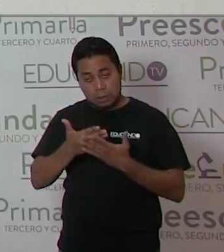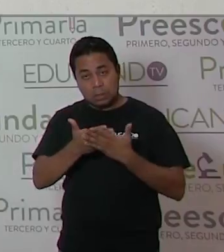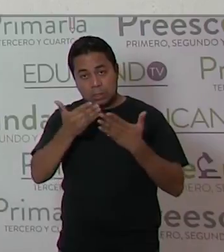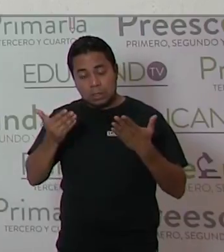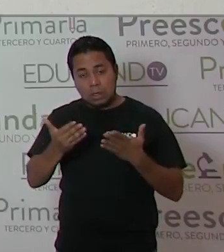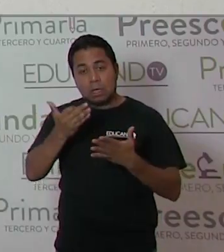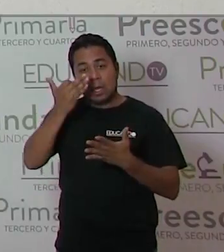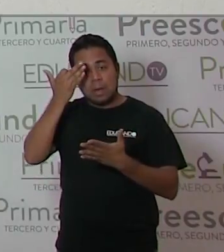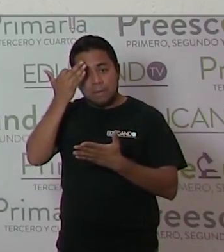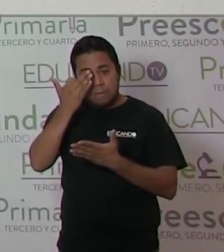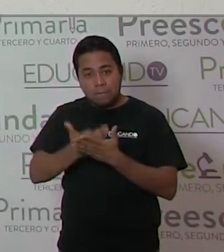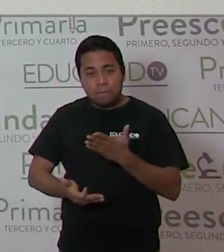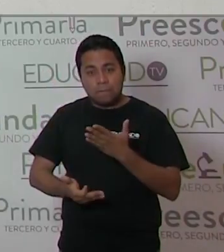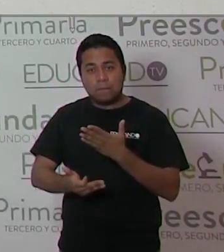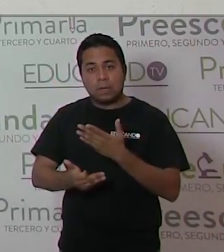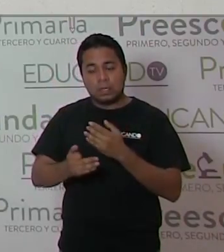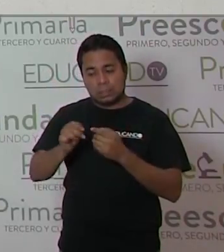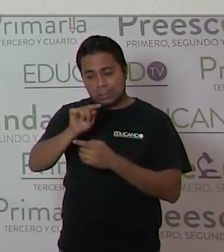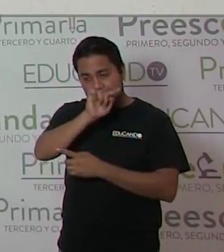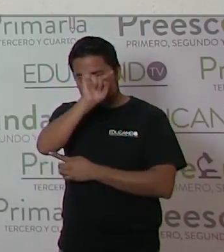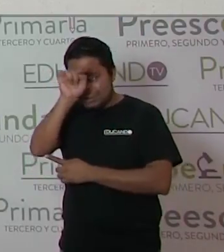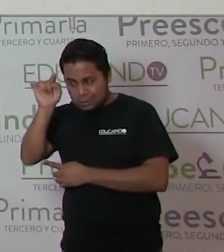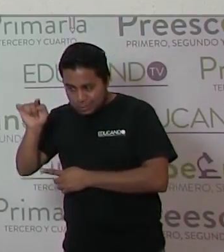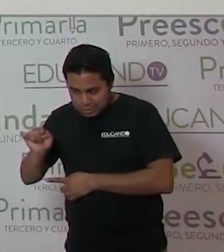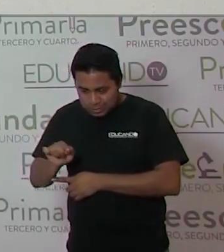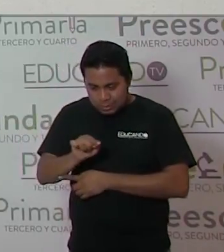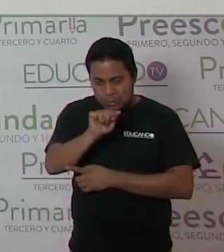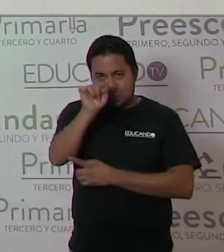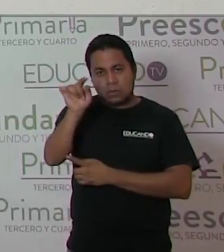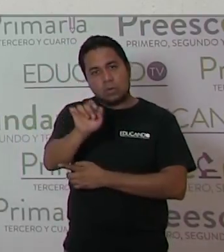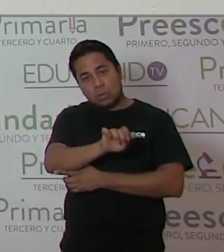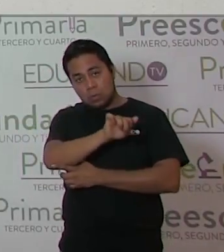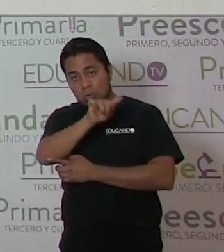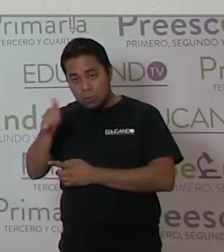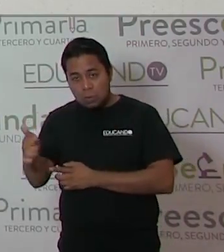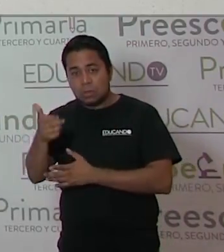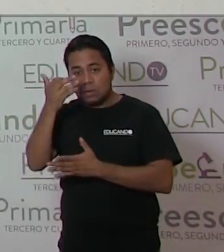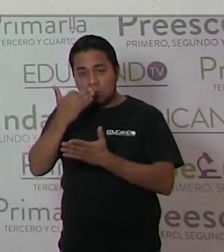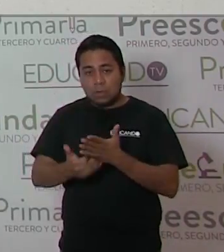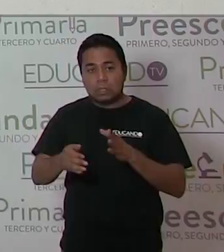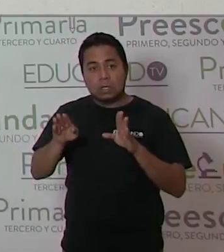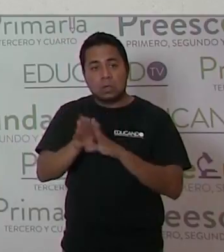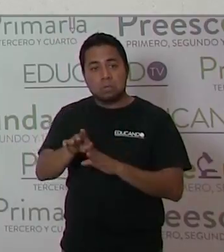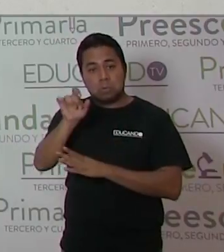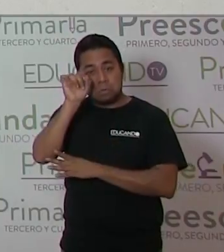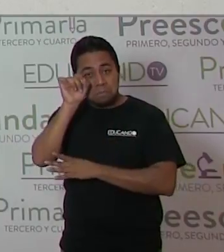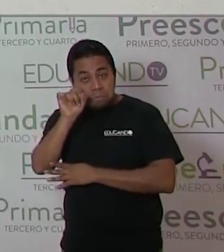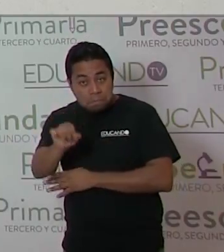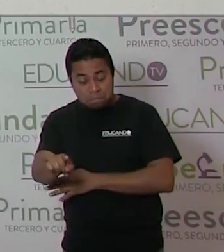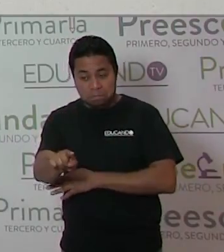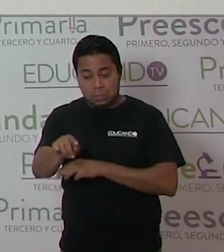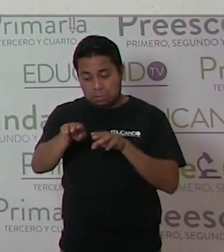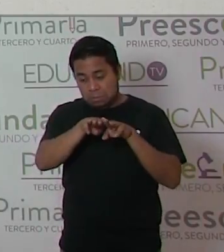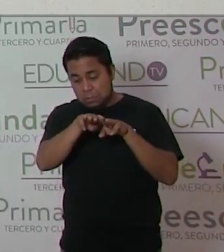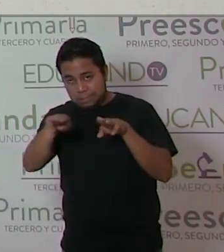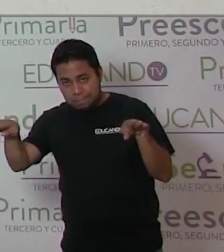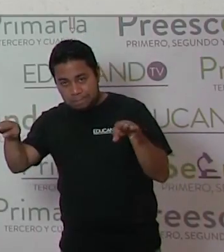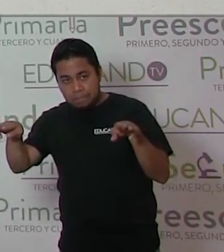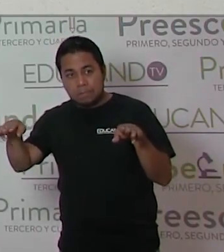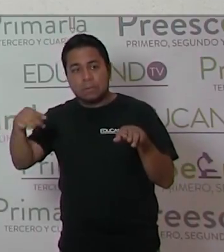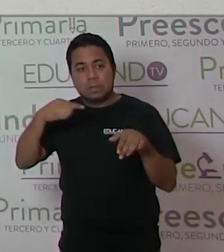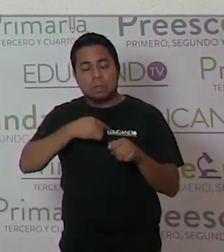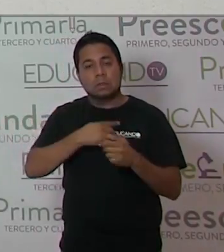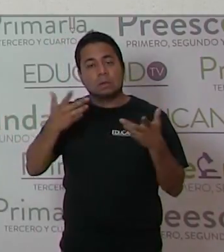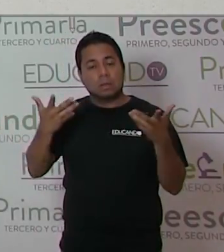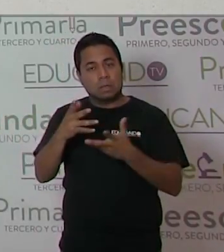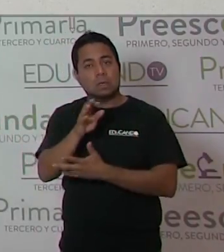Ahora me falta un círculo más, ¿sí? Como es la misma medida, pues